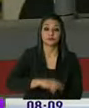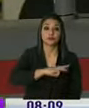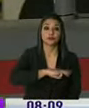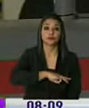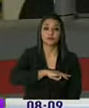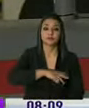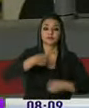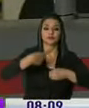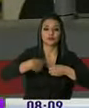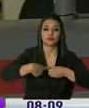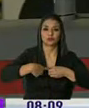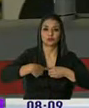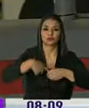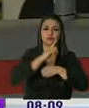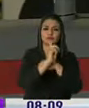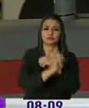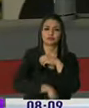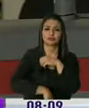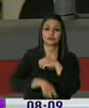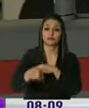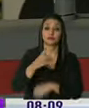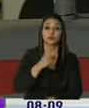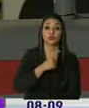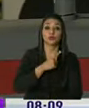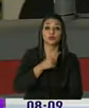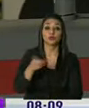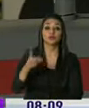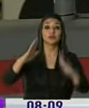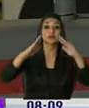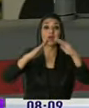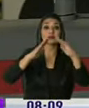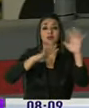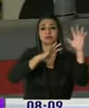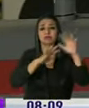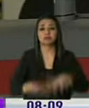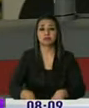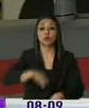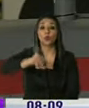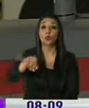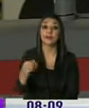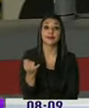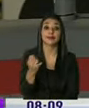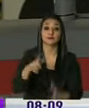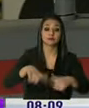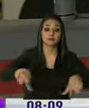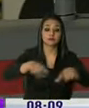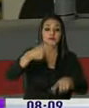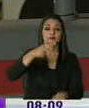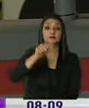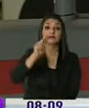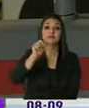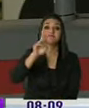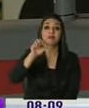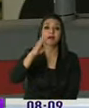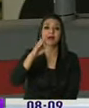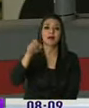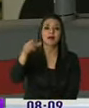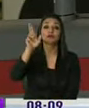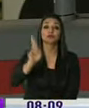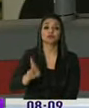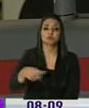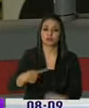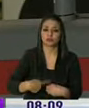ciudad de Quito va a sancionar al propietario del inmueble que colapsó este día jueves en el sector de Chimbacay, en el sur de la ciudad. Según